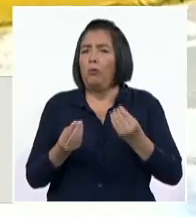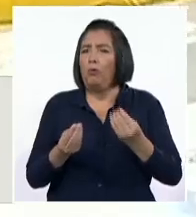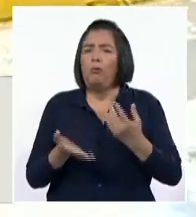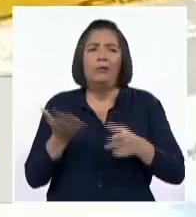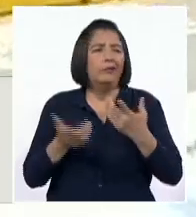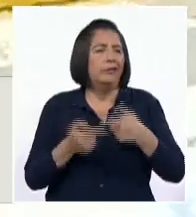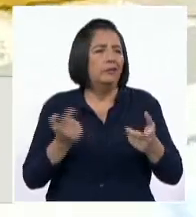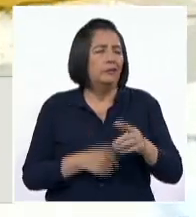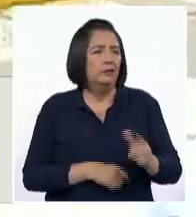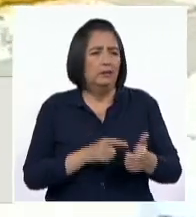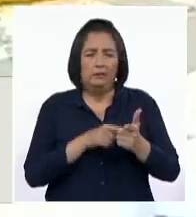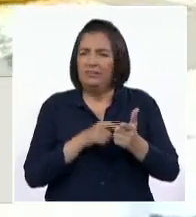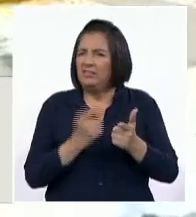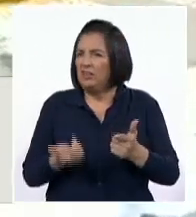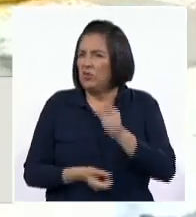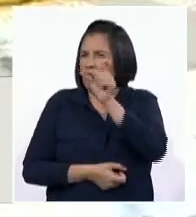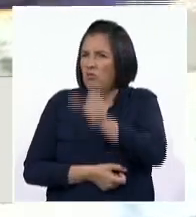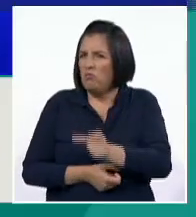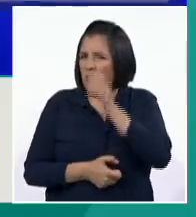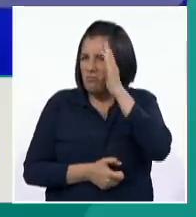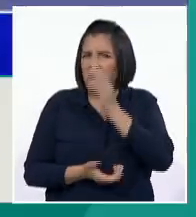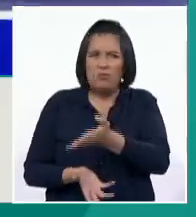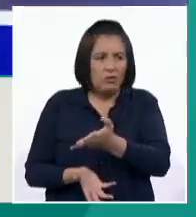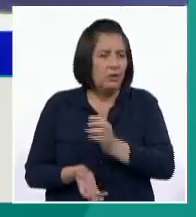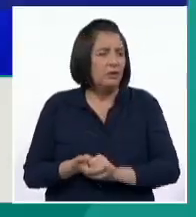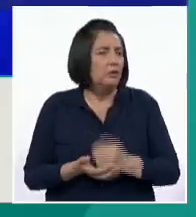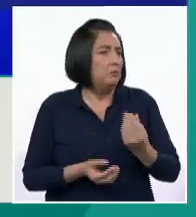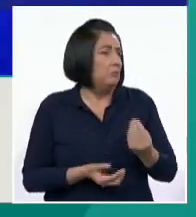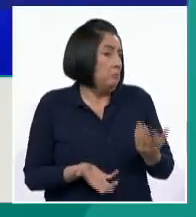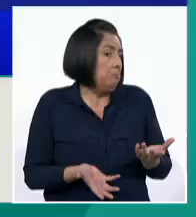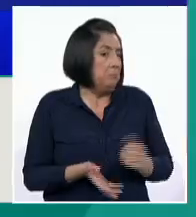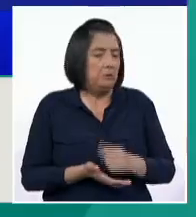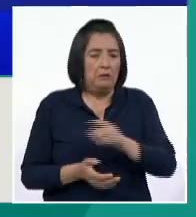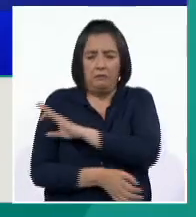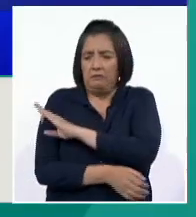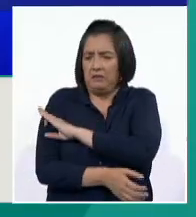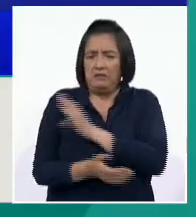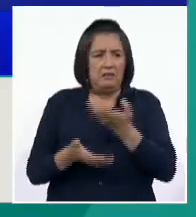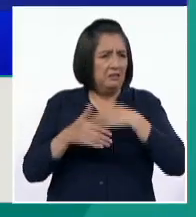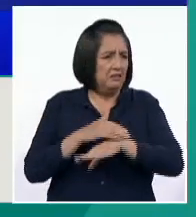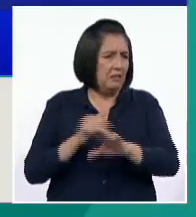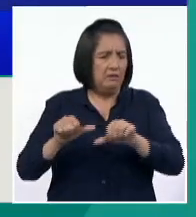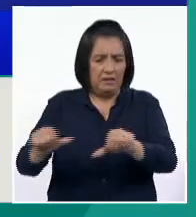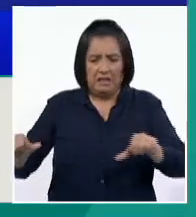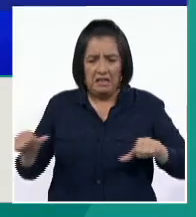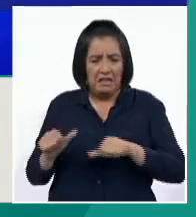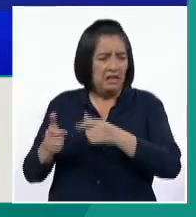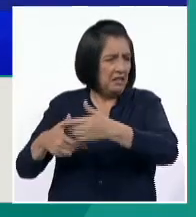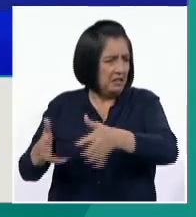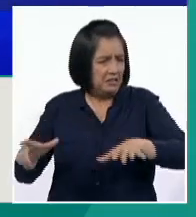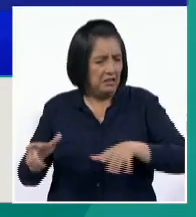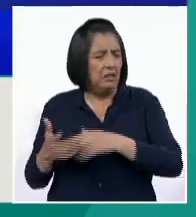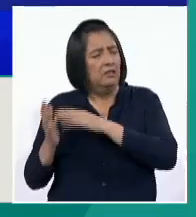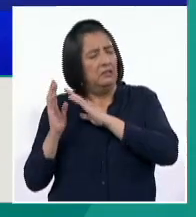vida sería el arma de reglamento de un suboficial de la policía, pues el fiscal permanecía en el área de descanso de